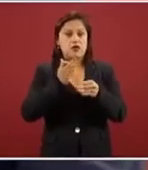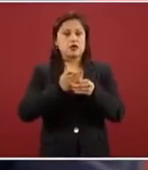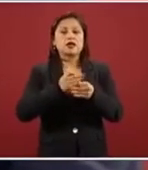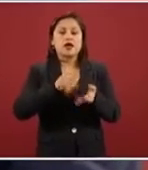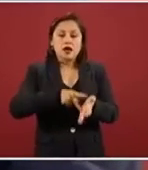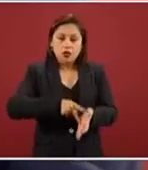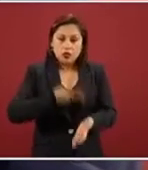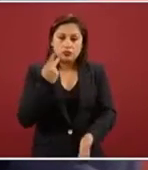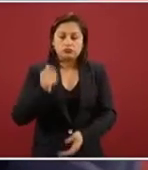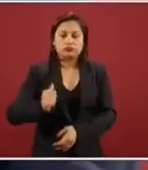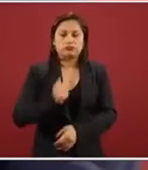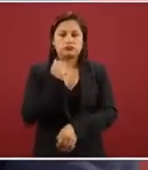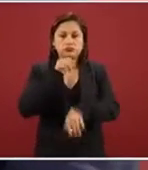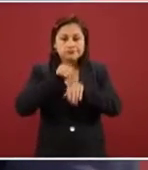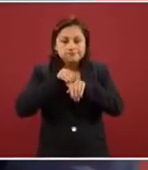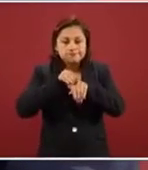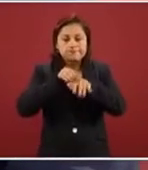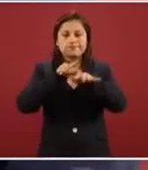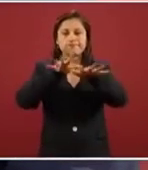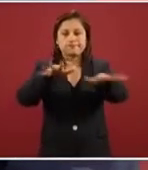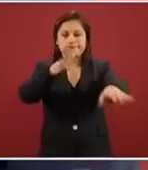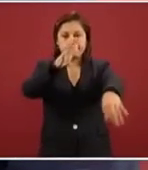llamado a todos,